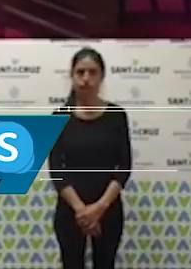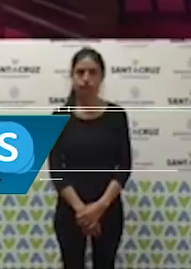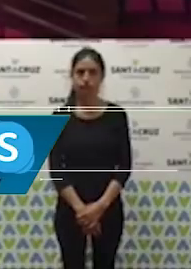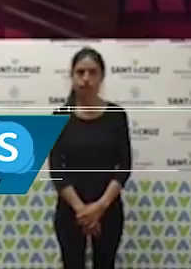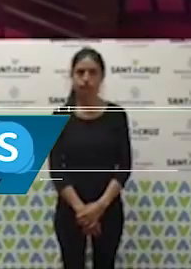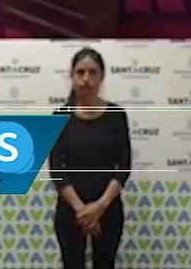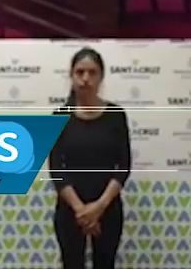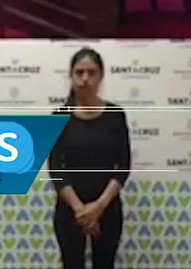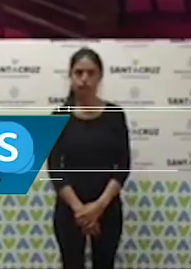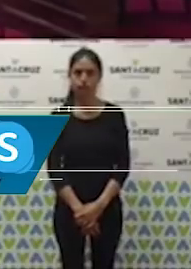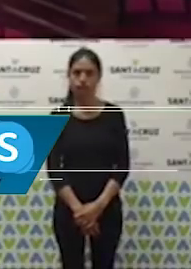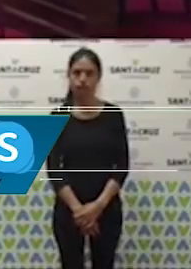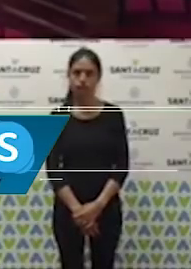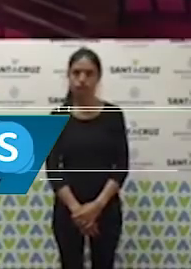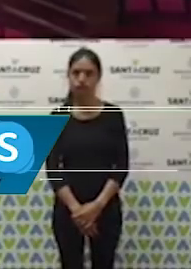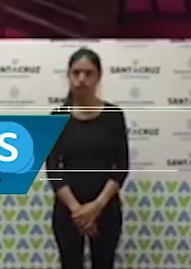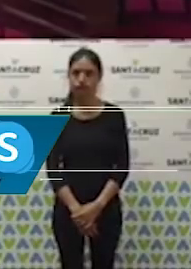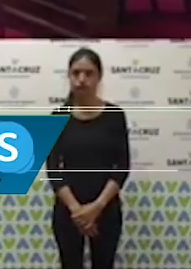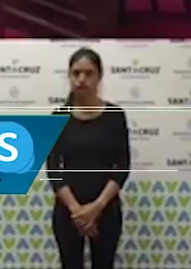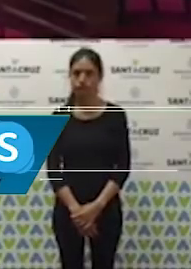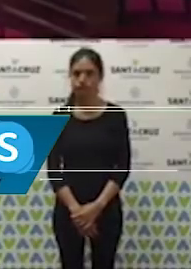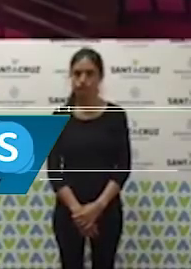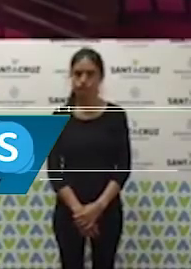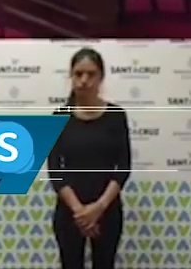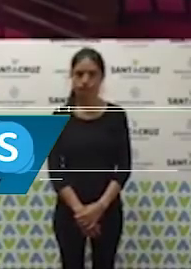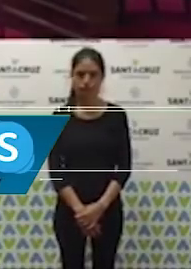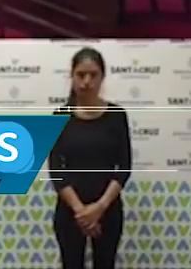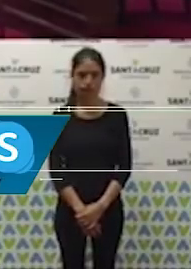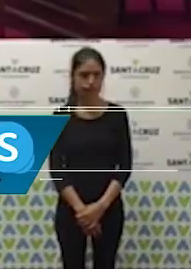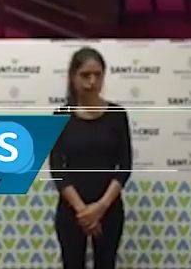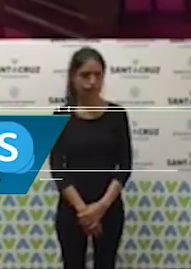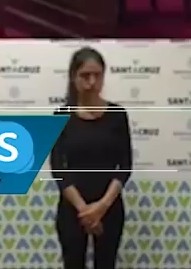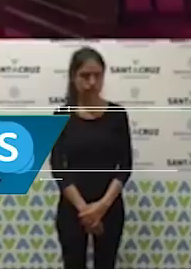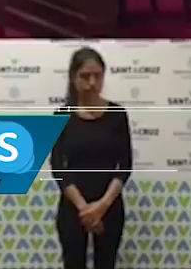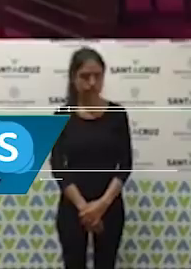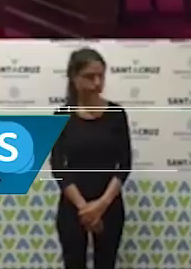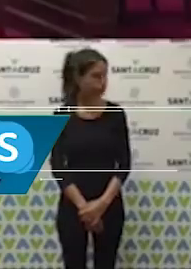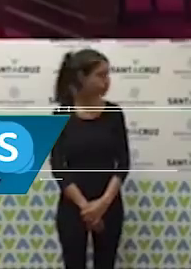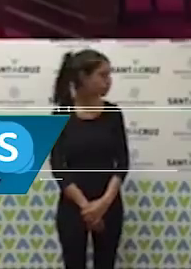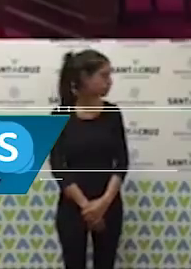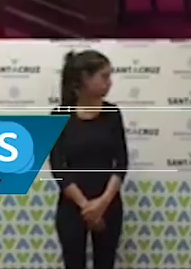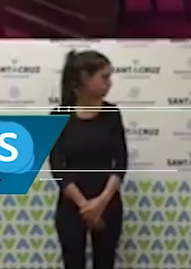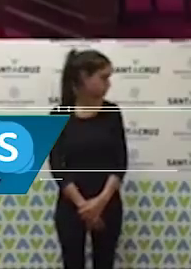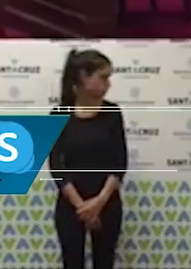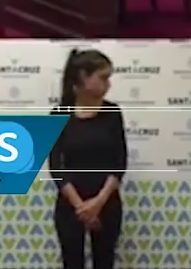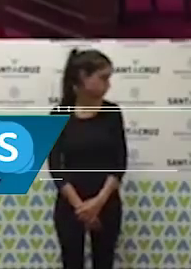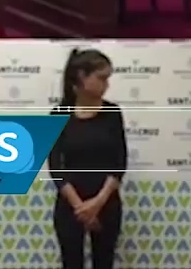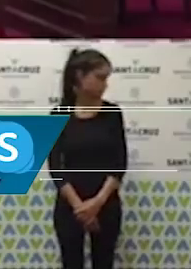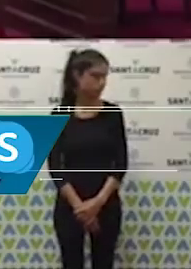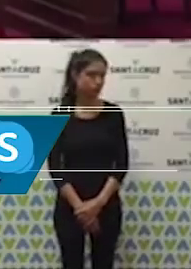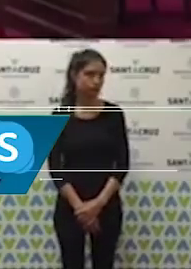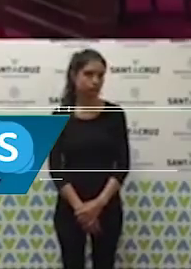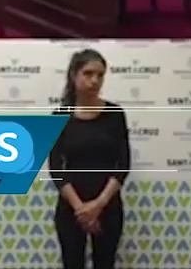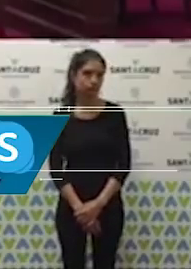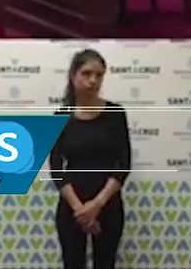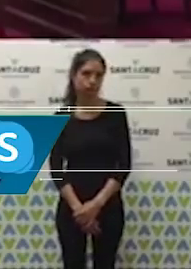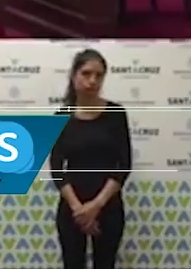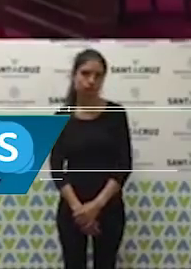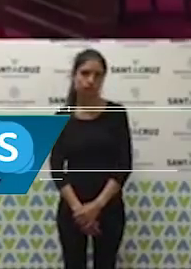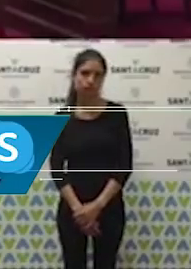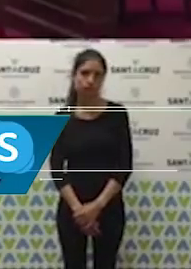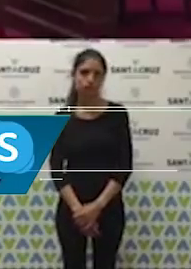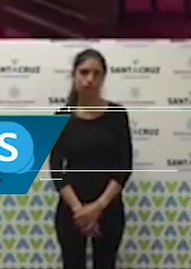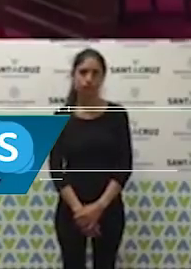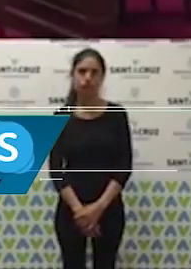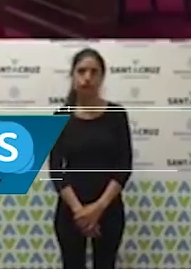implicado en corrupciones en 11 ayuntamientos catalanes vinculados a Convergencia Democrática, y este es el señor que ha hecho